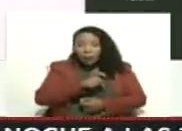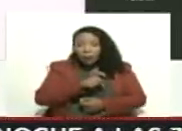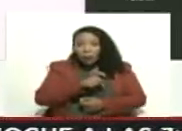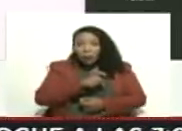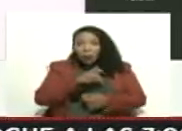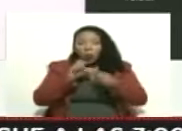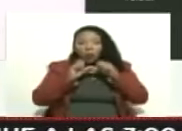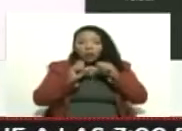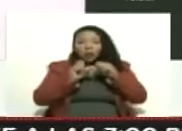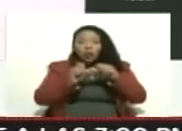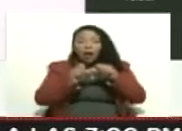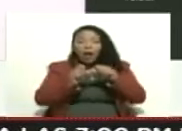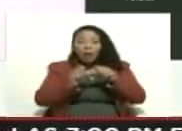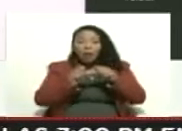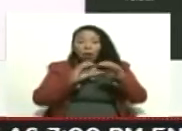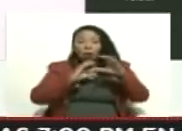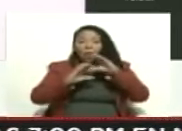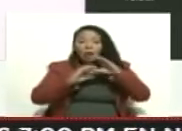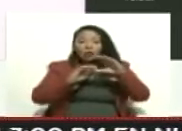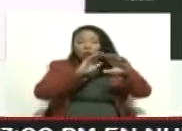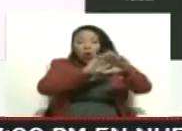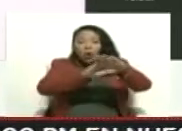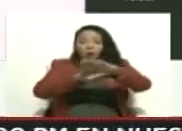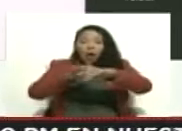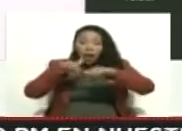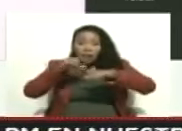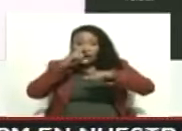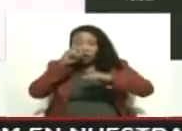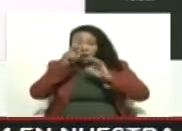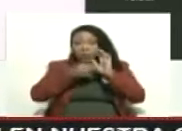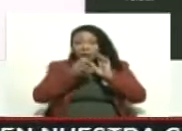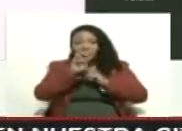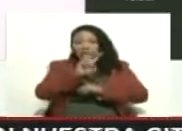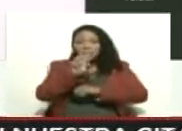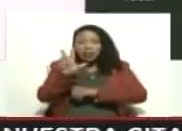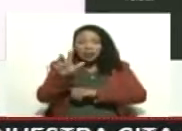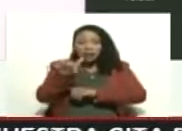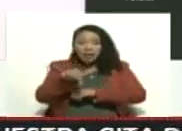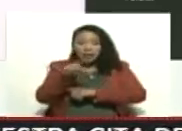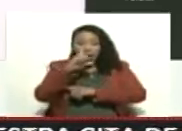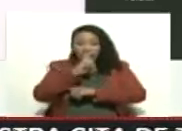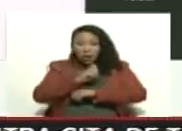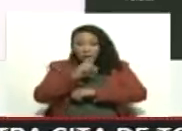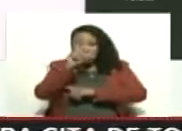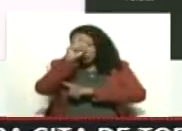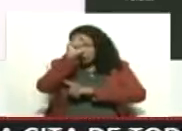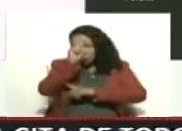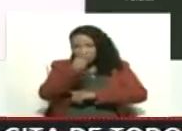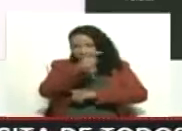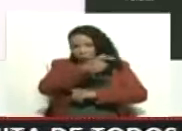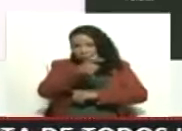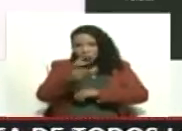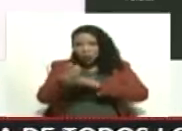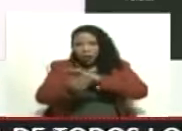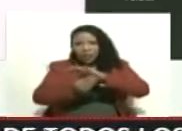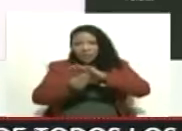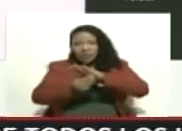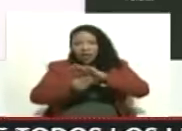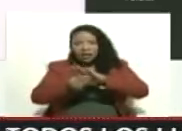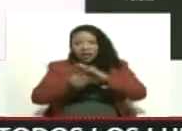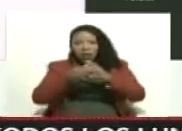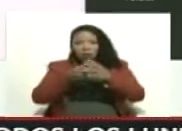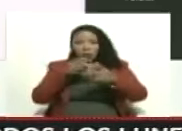Seguiremos comunicando pero este año 2023 es un año de reconocimiento para las estructuras de base del partido